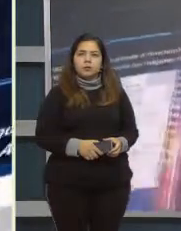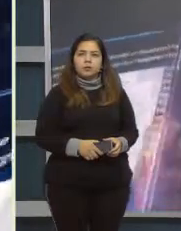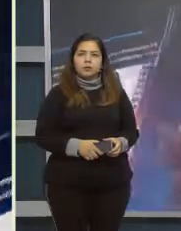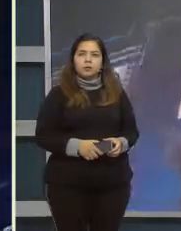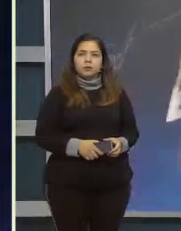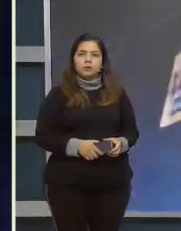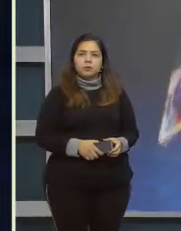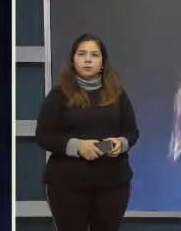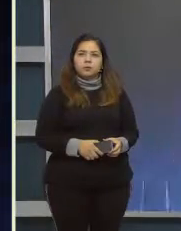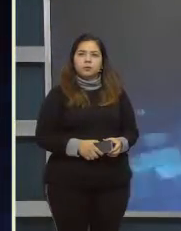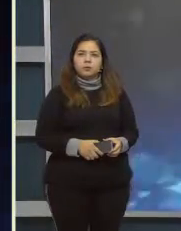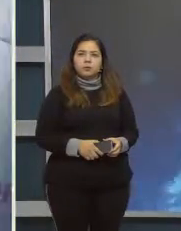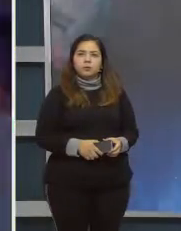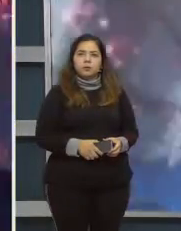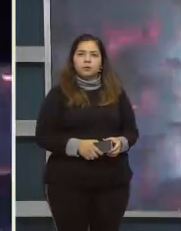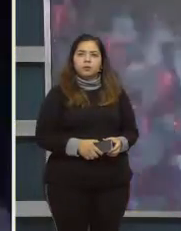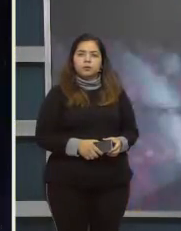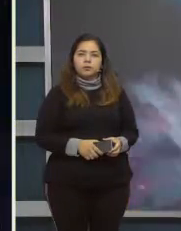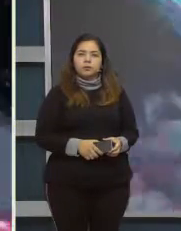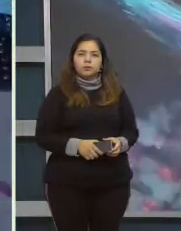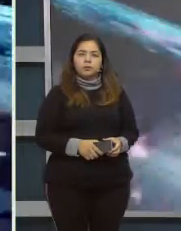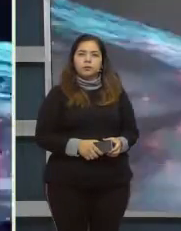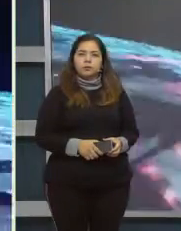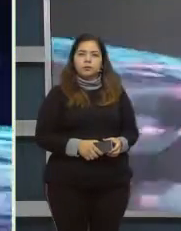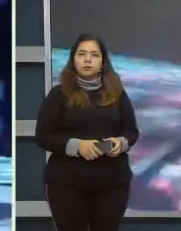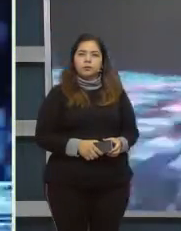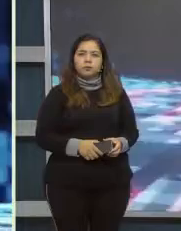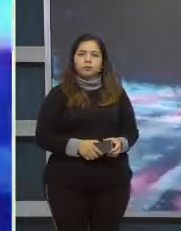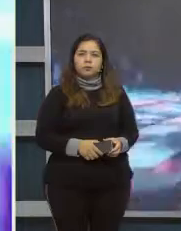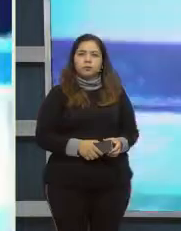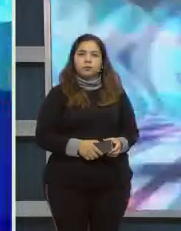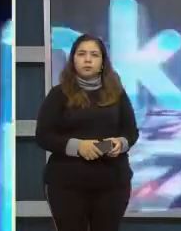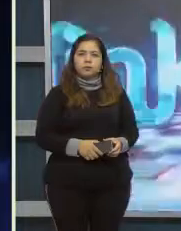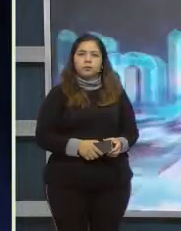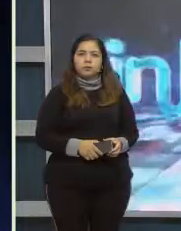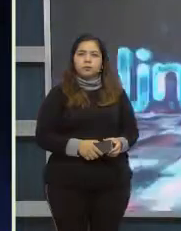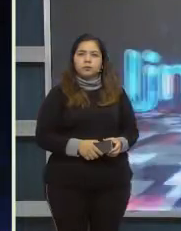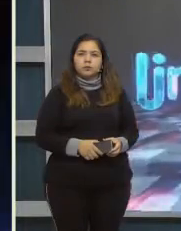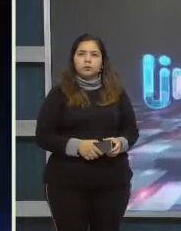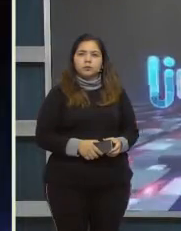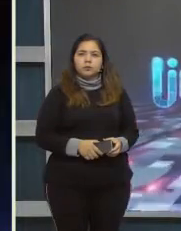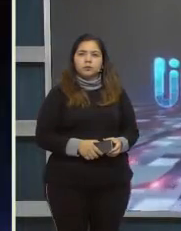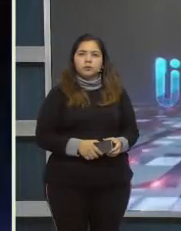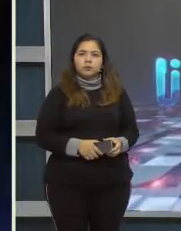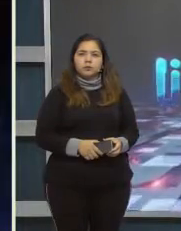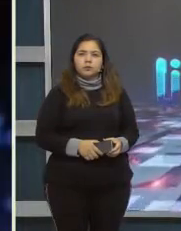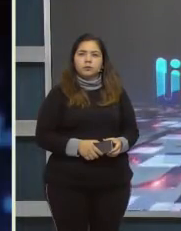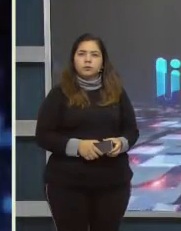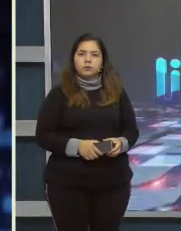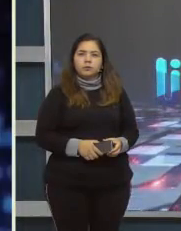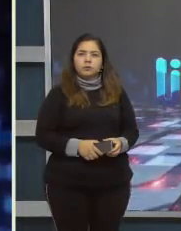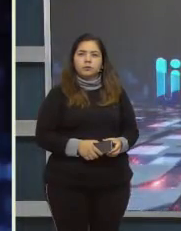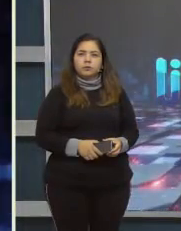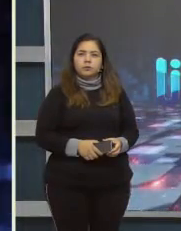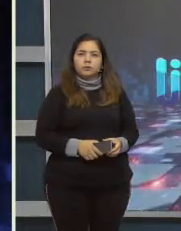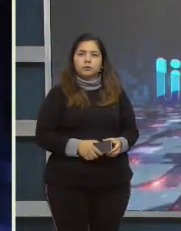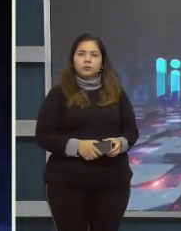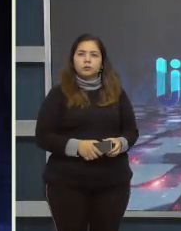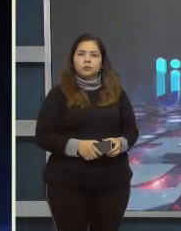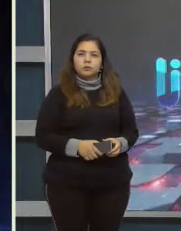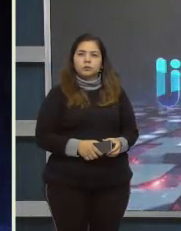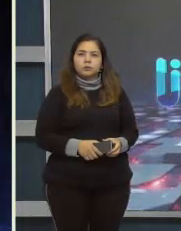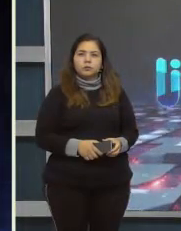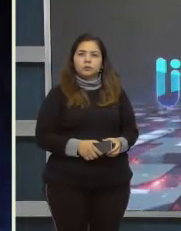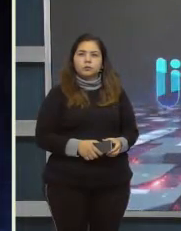porque en esta semana se están dictando cursos de capacitación en estos nuevos formatos de control